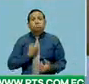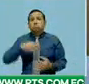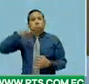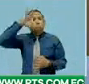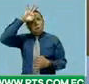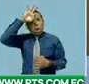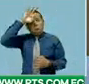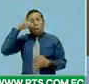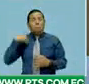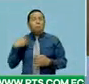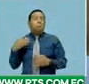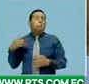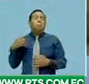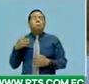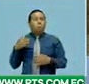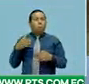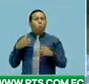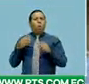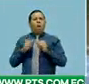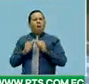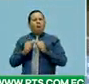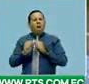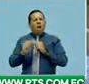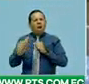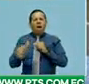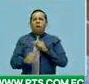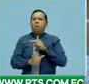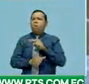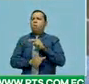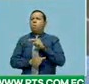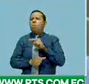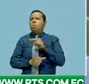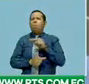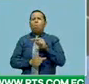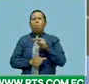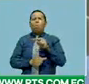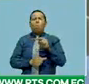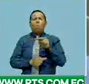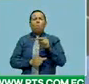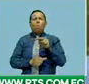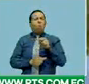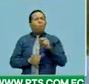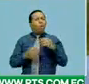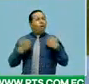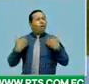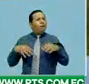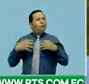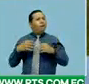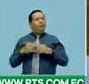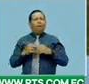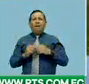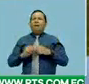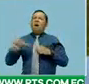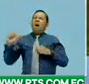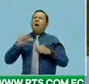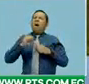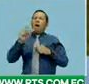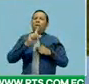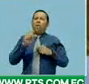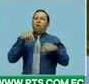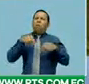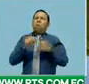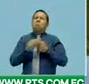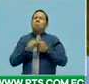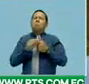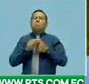lejos, el tema de los guayacanes, imagínate tú, tan cerca y que viajar a otros lugares de la patria,